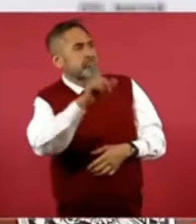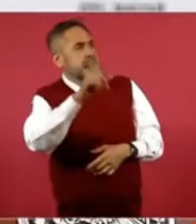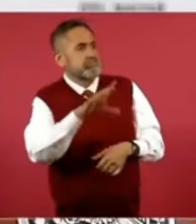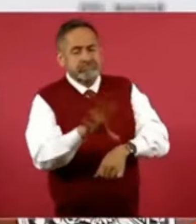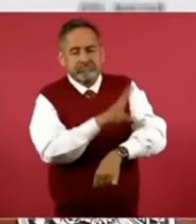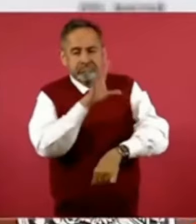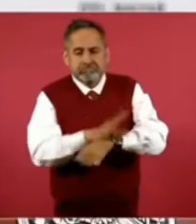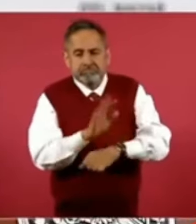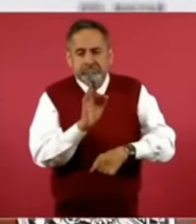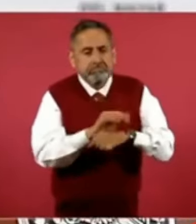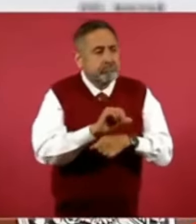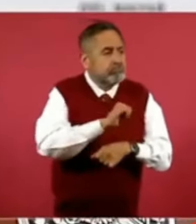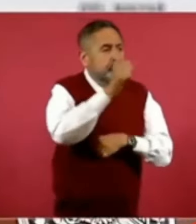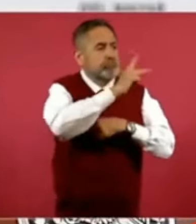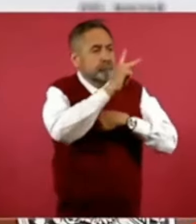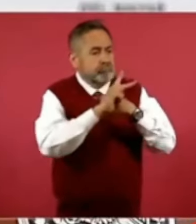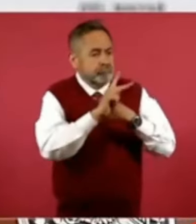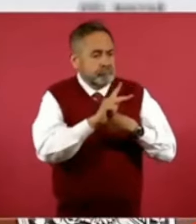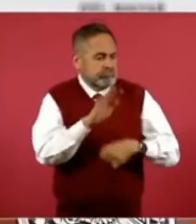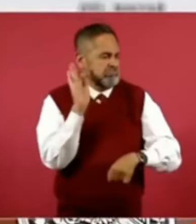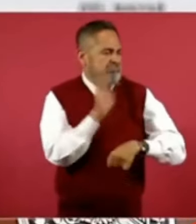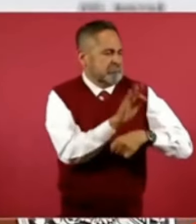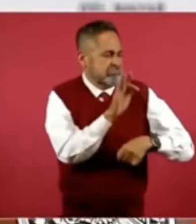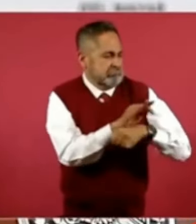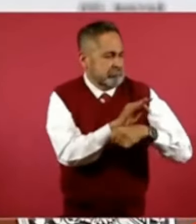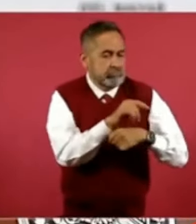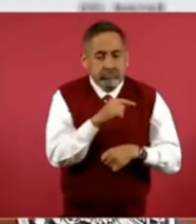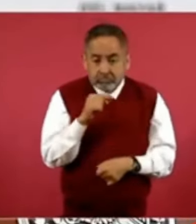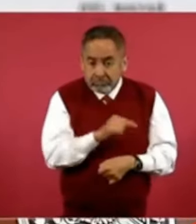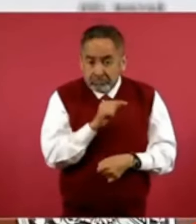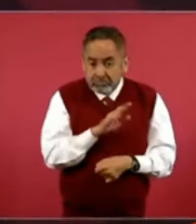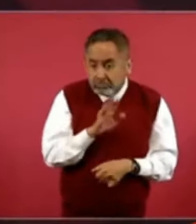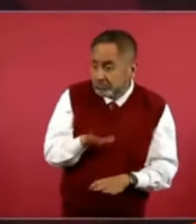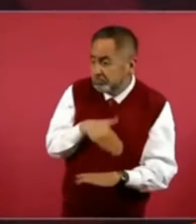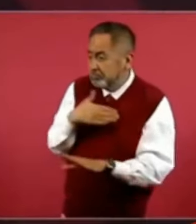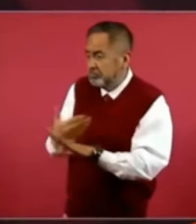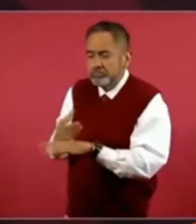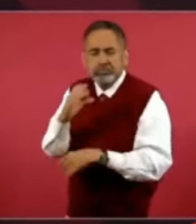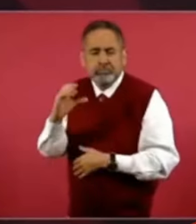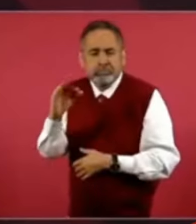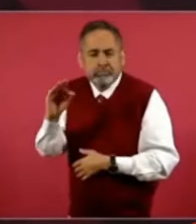eléctricas extranjeras en contra de la Comisión Federal de Electricidad.